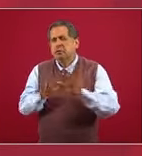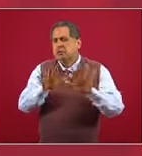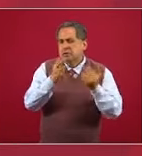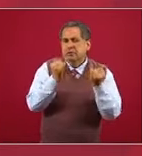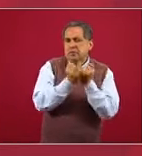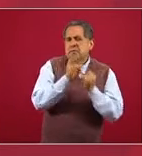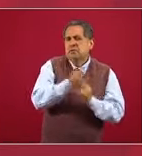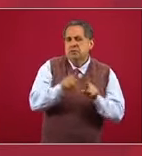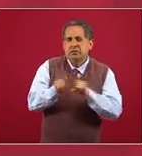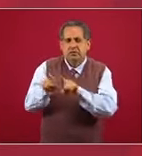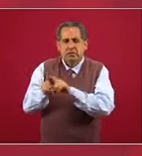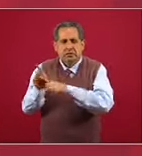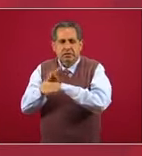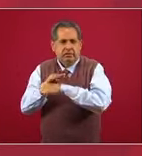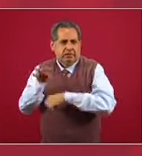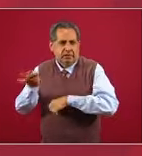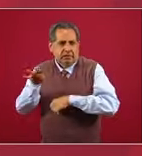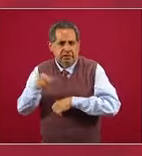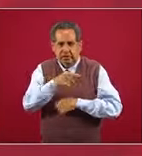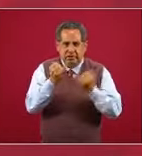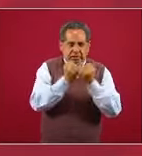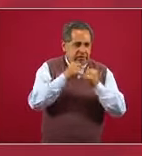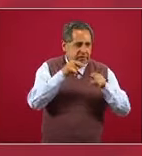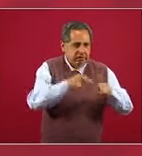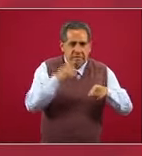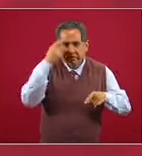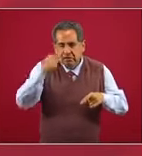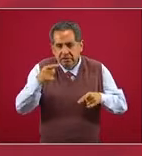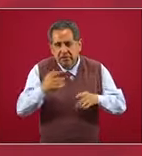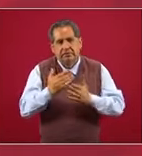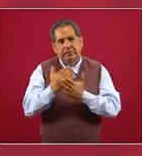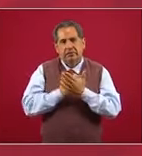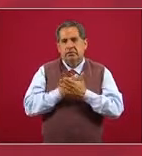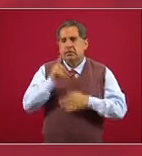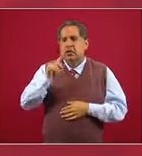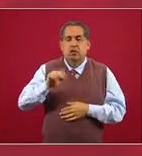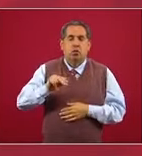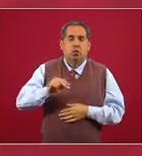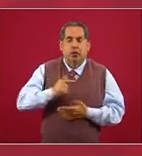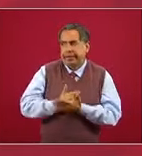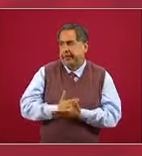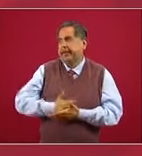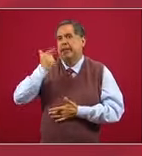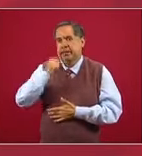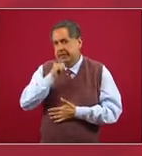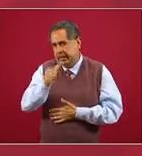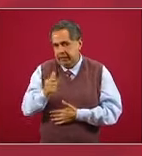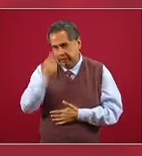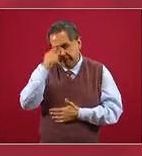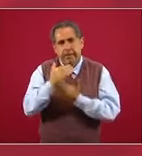similares a los de COVID-19, precisamente para poder evitar enfermedad grave, poder